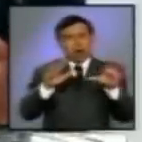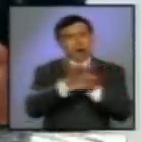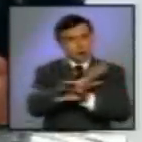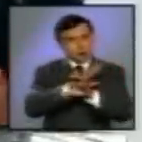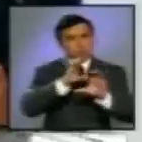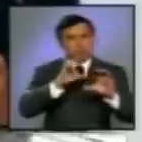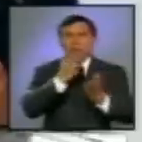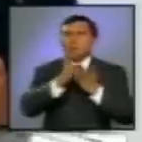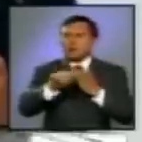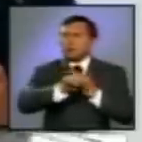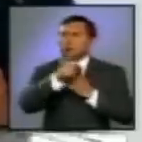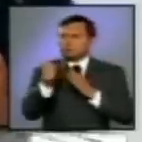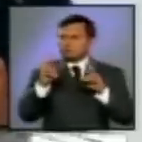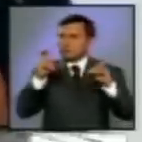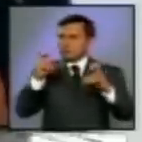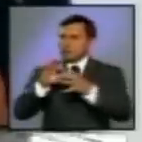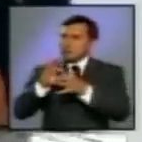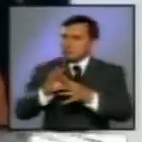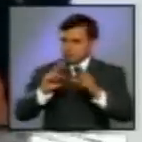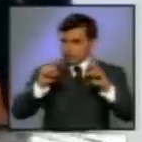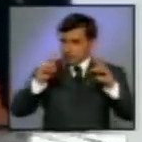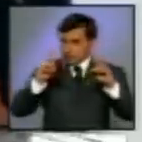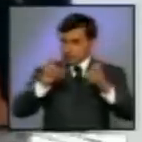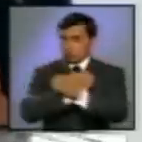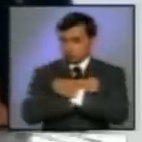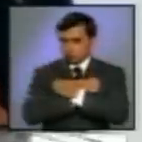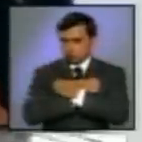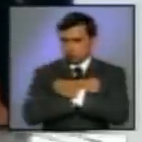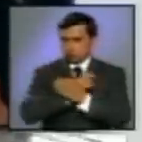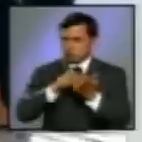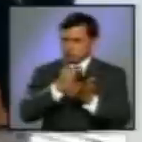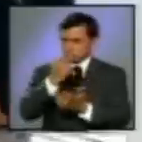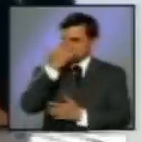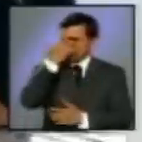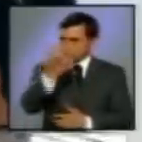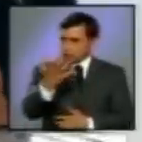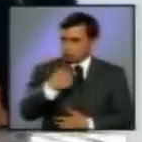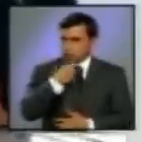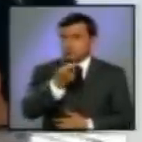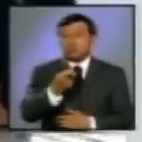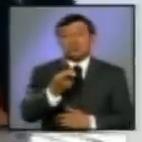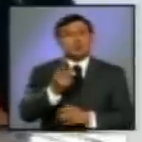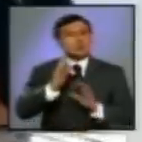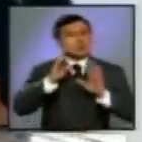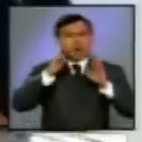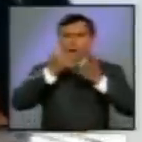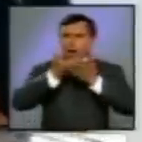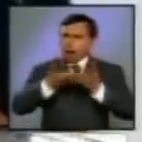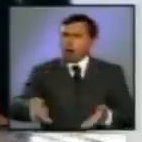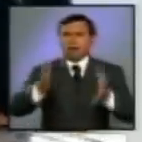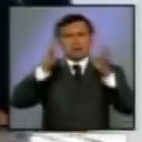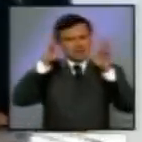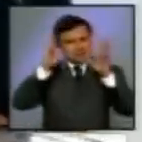educación, quiero también decirlo con firmeza. Ha llegado el momento en que nadie puede tomar como